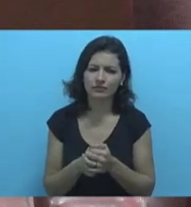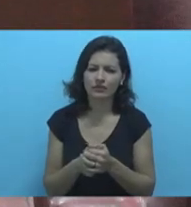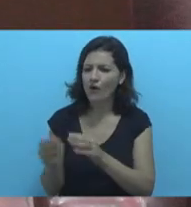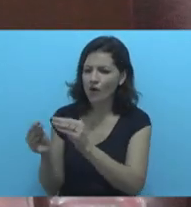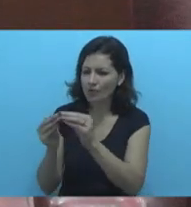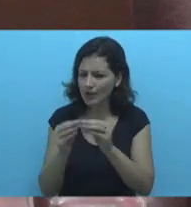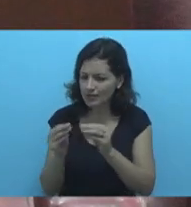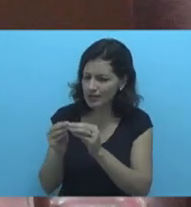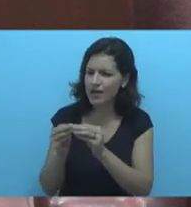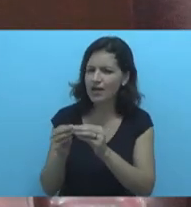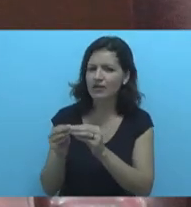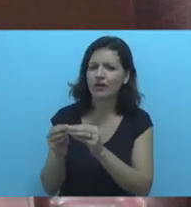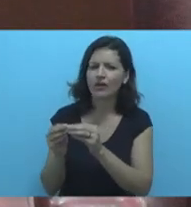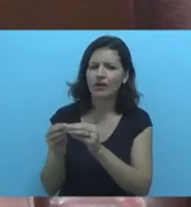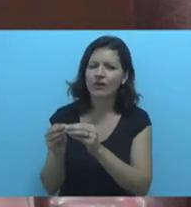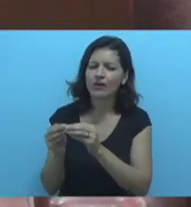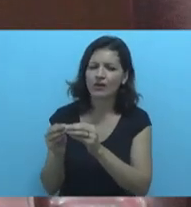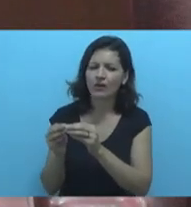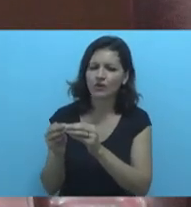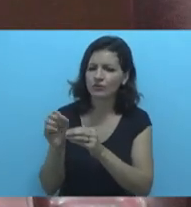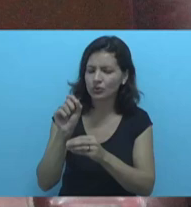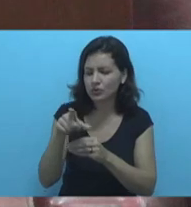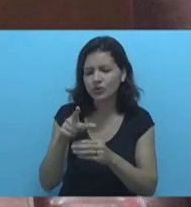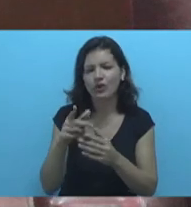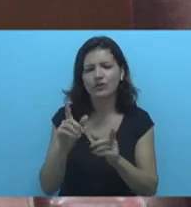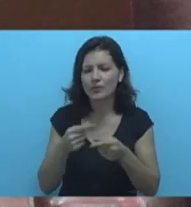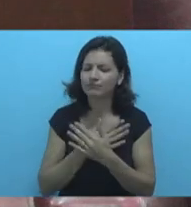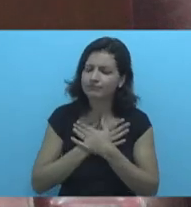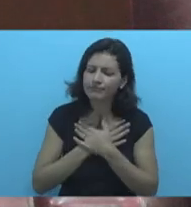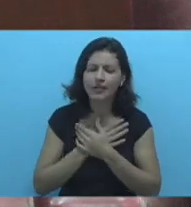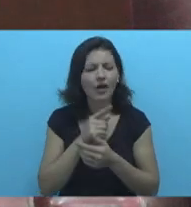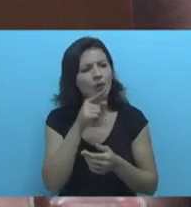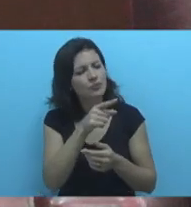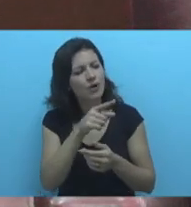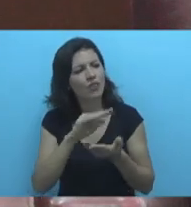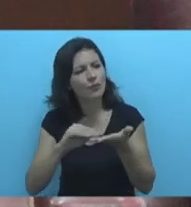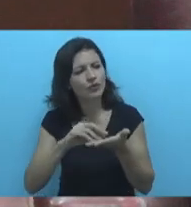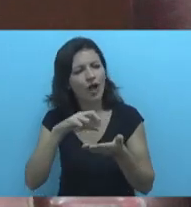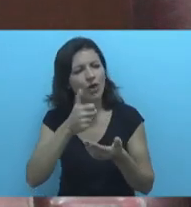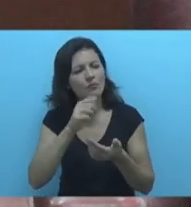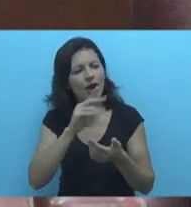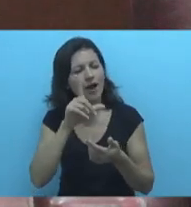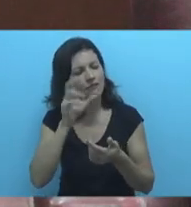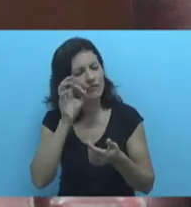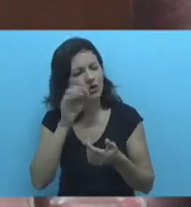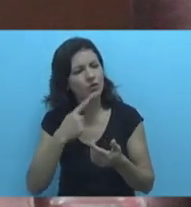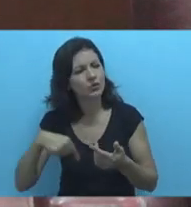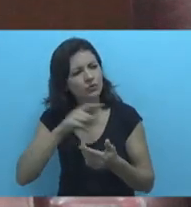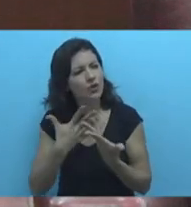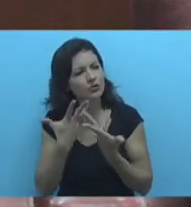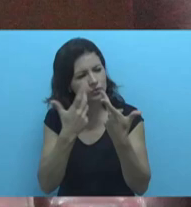compañeros y compañeras de La Rosa. Y Pablo, te vamos a bancar, vamos a trabajar codo a codo y vamos a